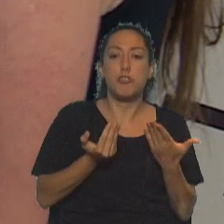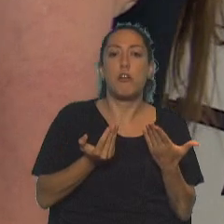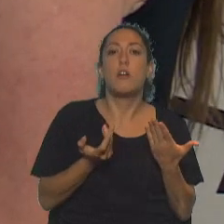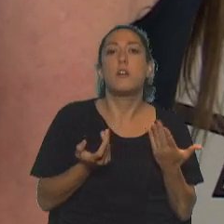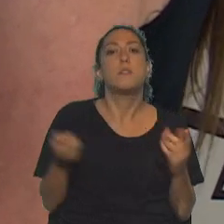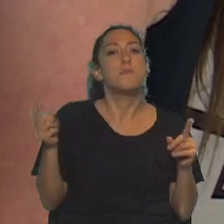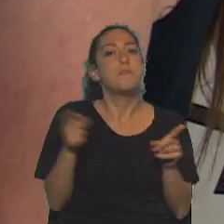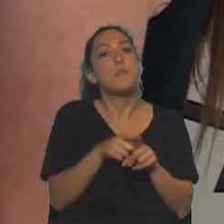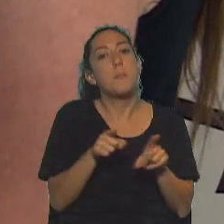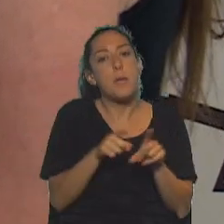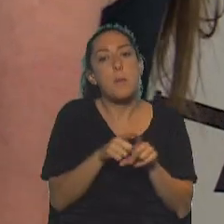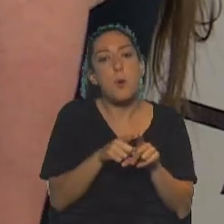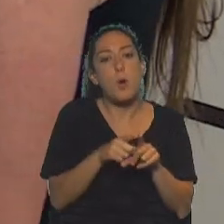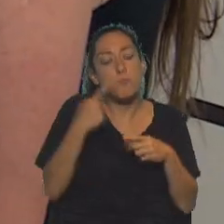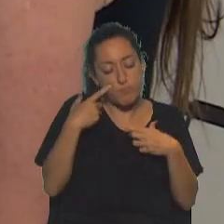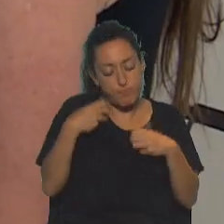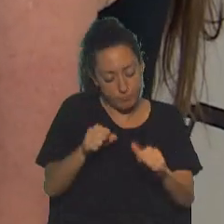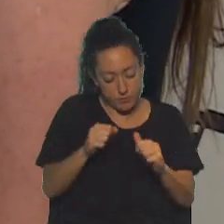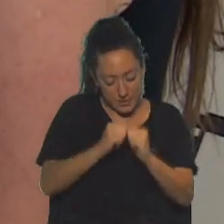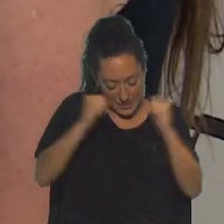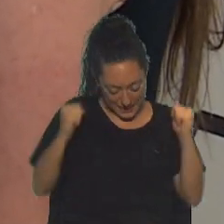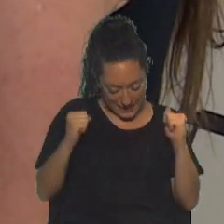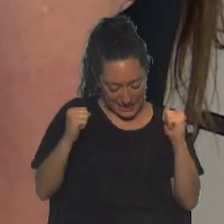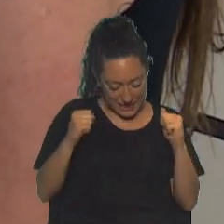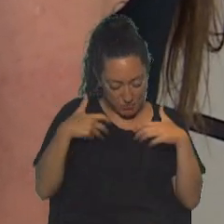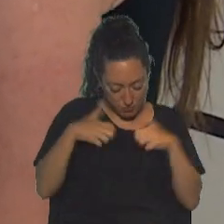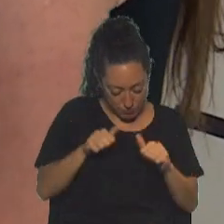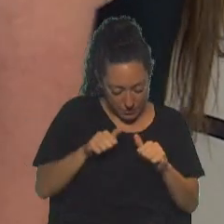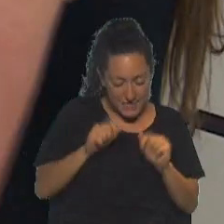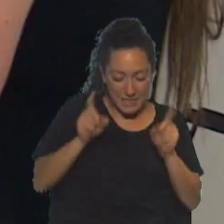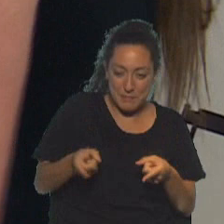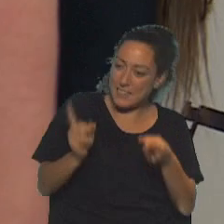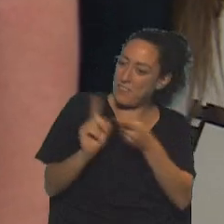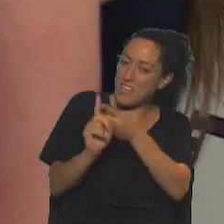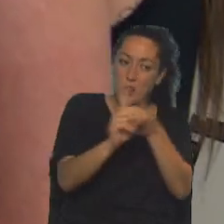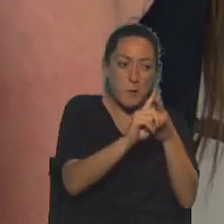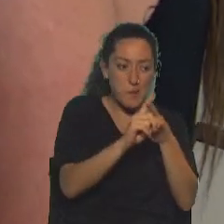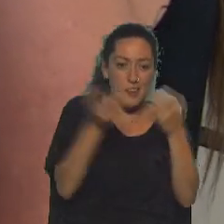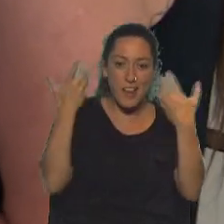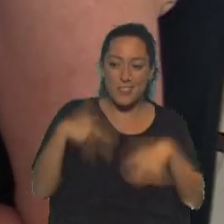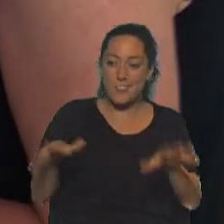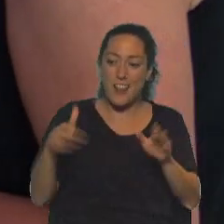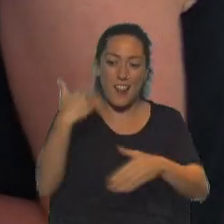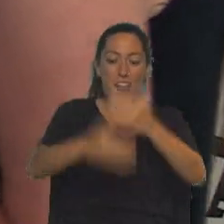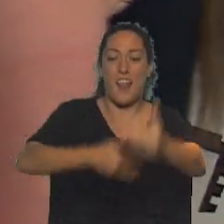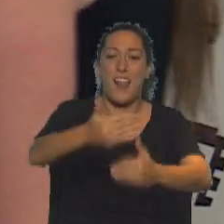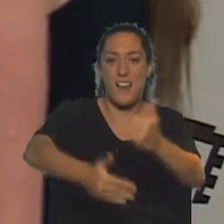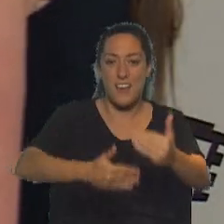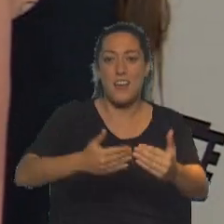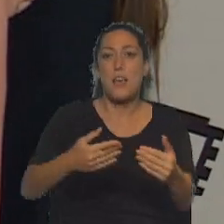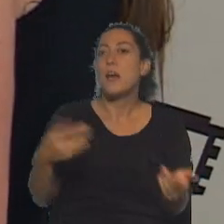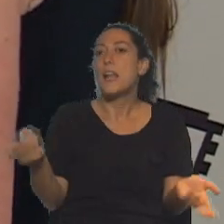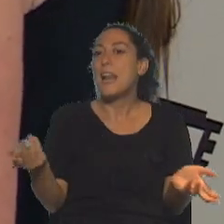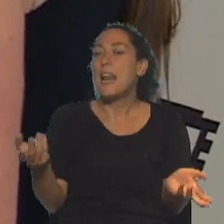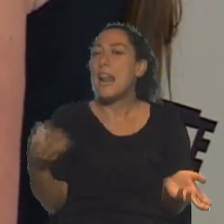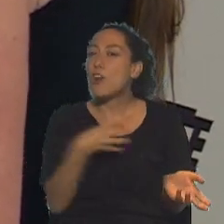era encontrar eso y la naturalidad que se daba sola por el hecho de estar nosotros juntos. La intimidad estaba, eso no era lo